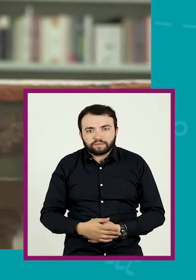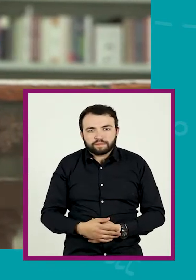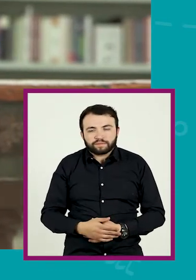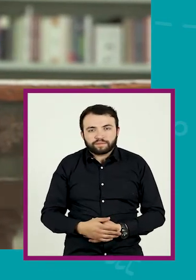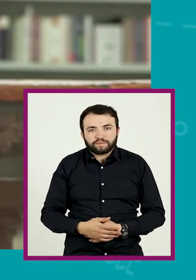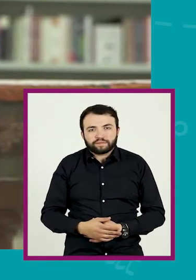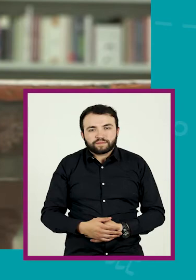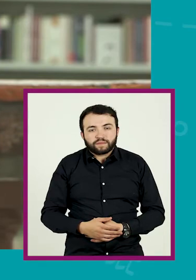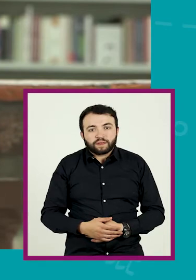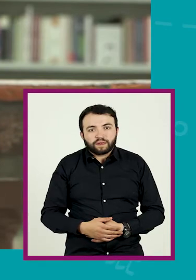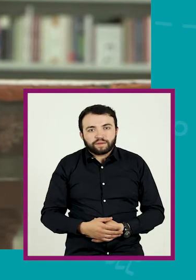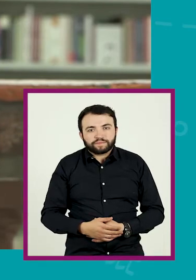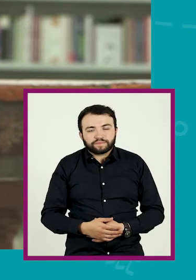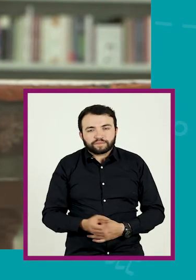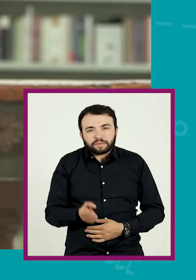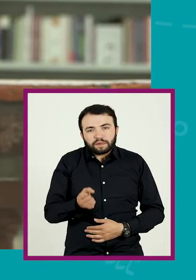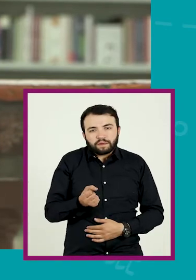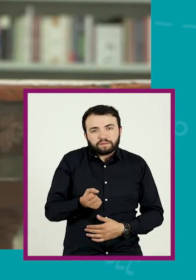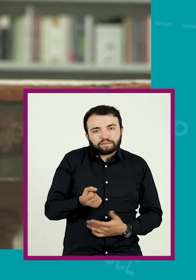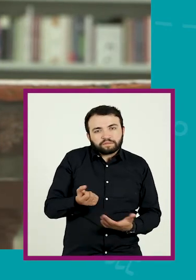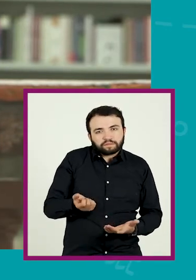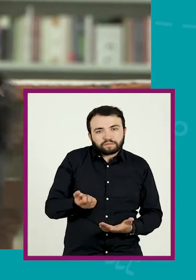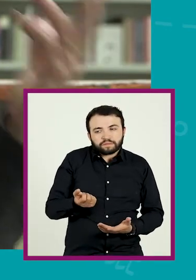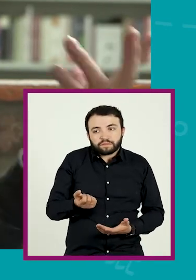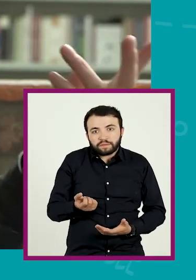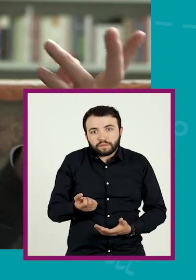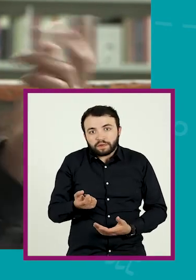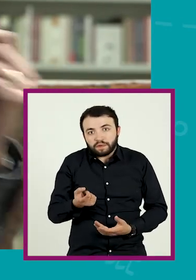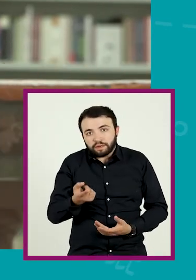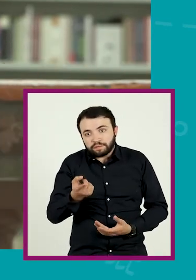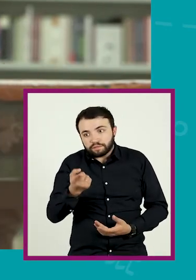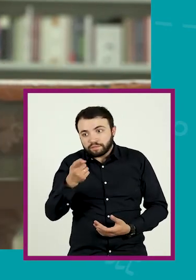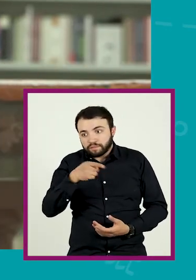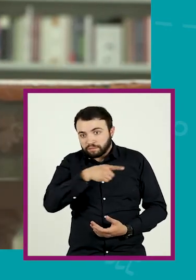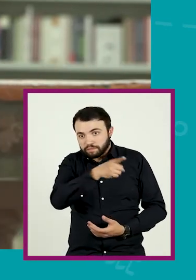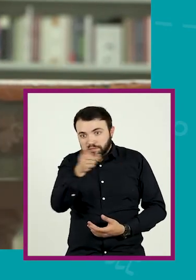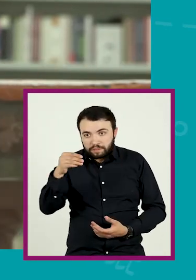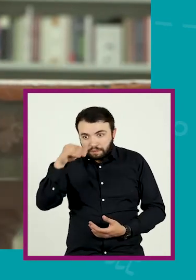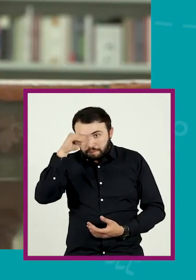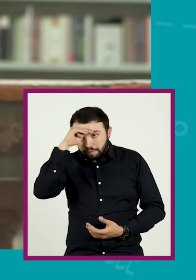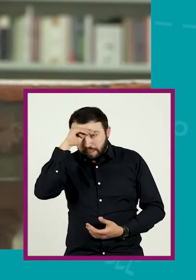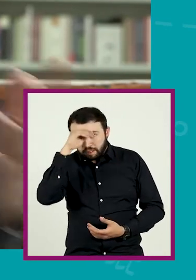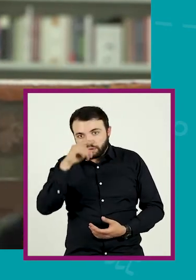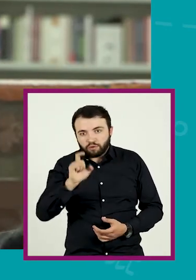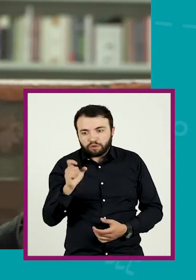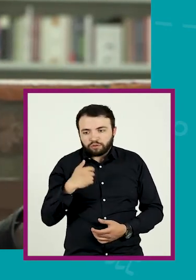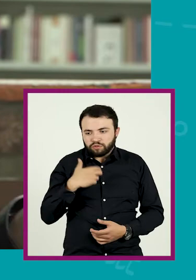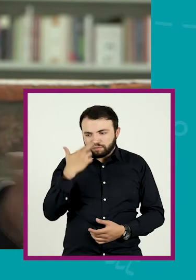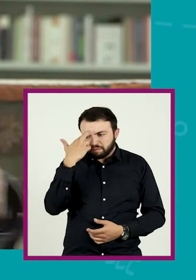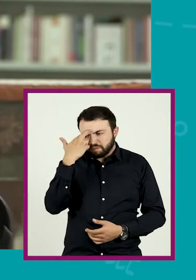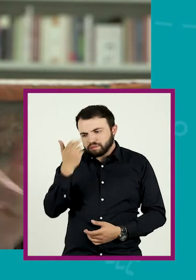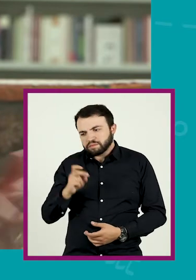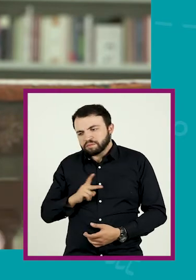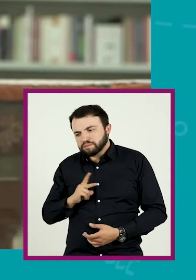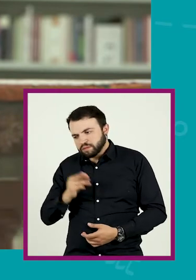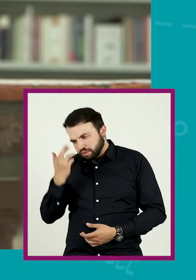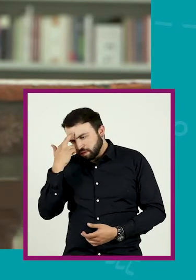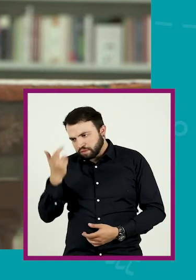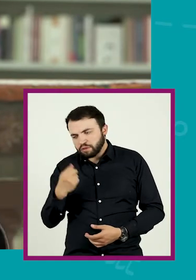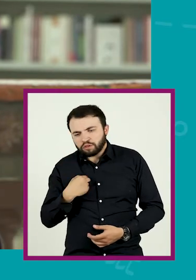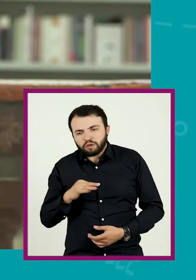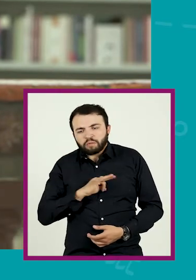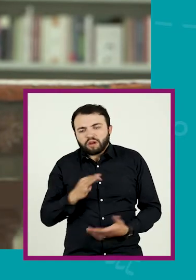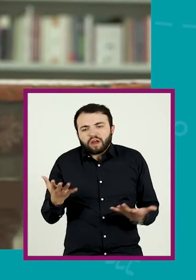Claro. Si pensamos que la razón lo puede todo y que además también puede hacer cualquier cosa, ¿no? El ser humano,